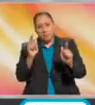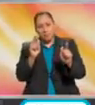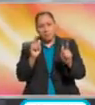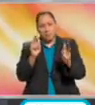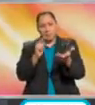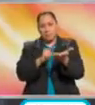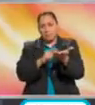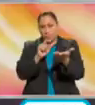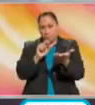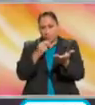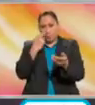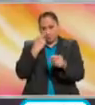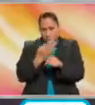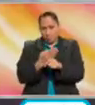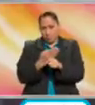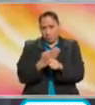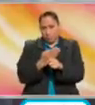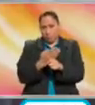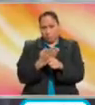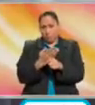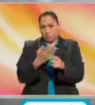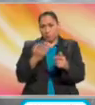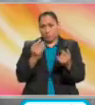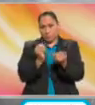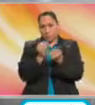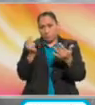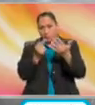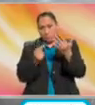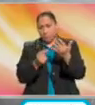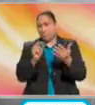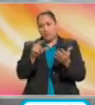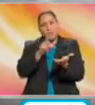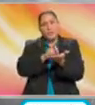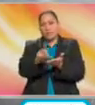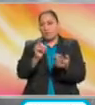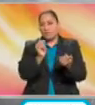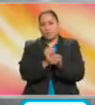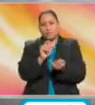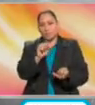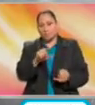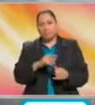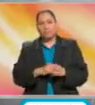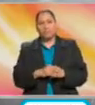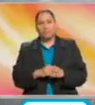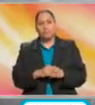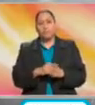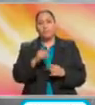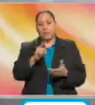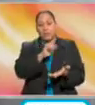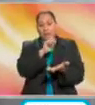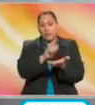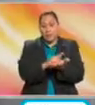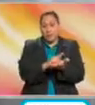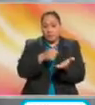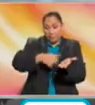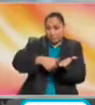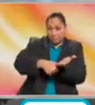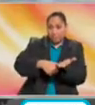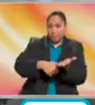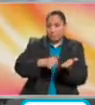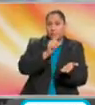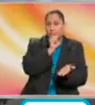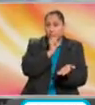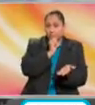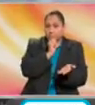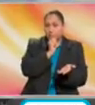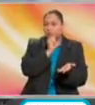matrimonio, pues tienen responsabilidades entre Sí. ellos. ¿no? Así es. Se La ley generan se los mismos establece. derechos en una situación de hecho que no está legalizada o con la